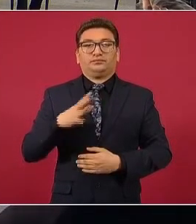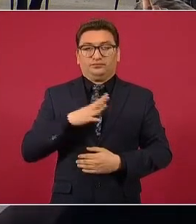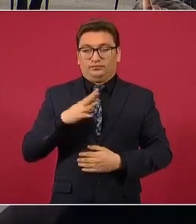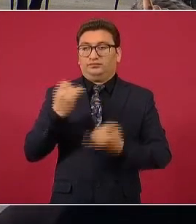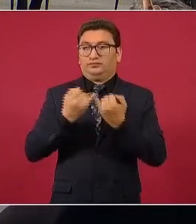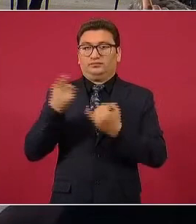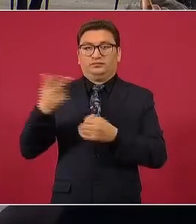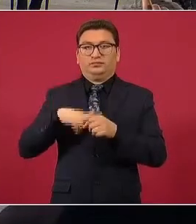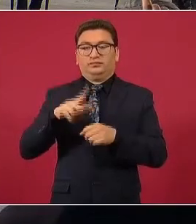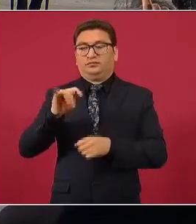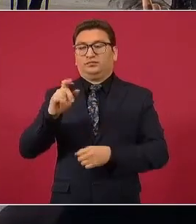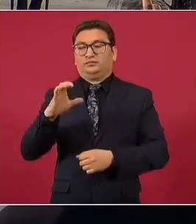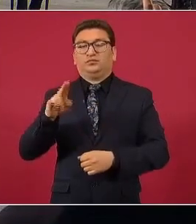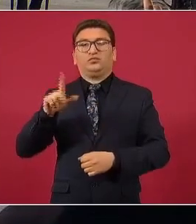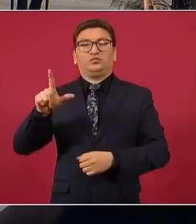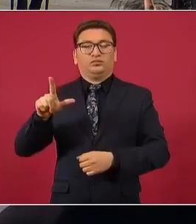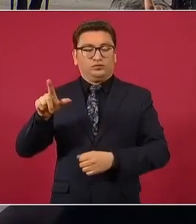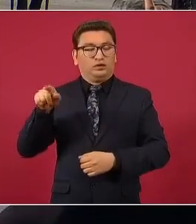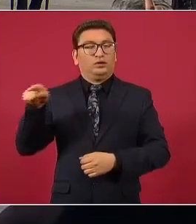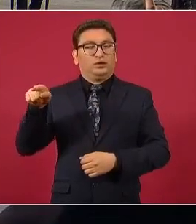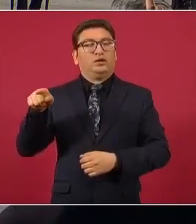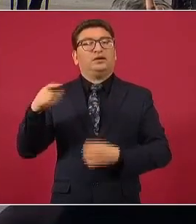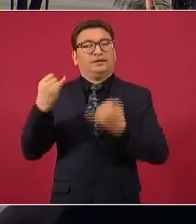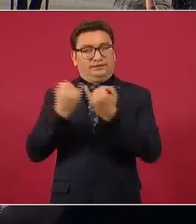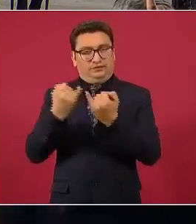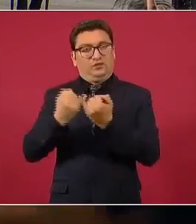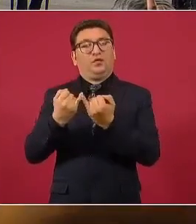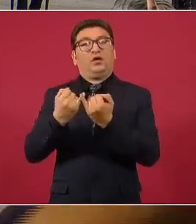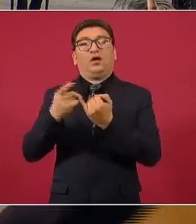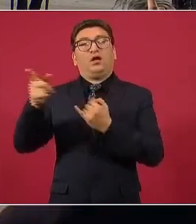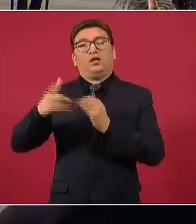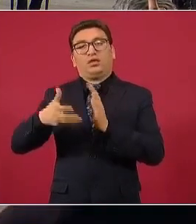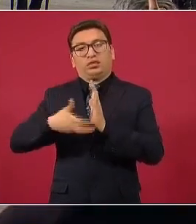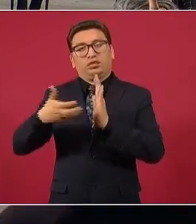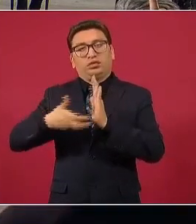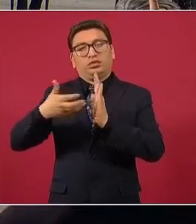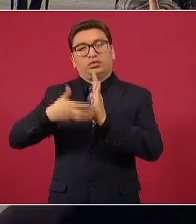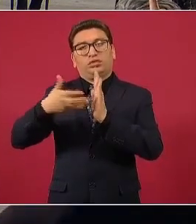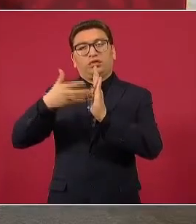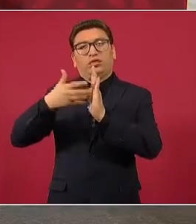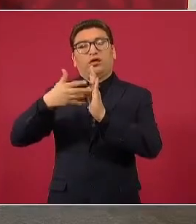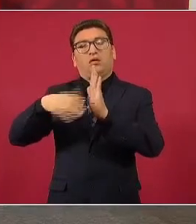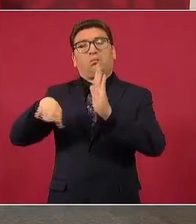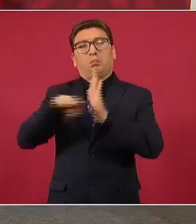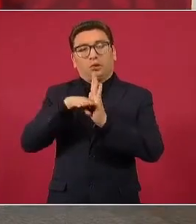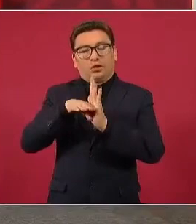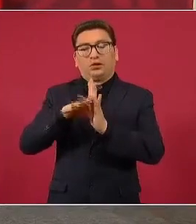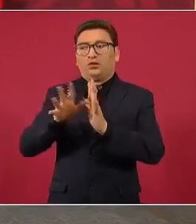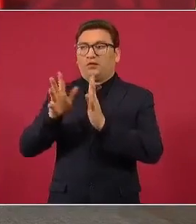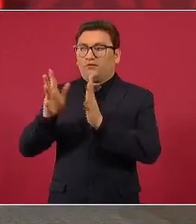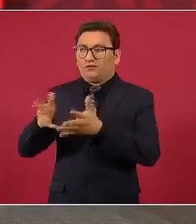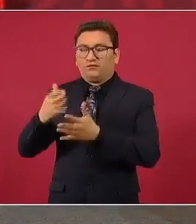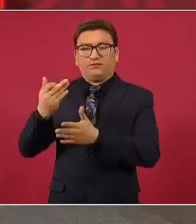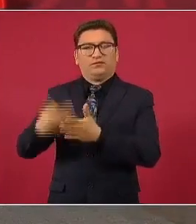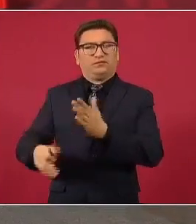Ticul, que también quedó en obra negra, O sea, y